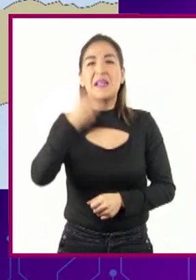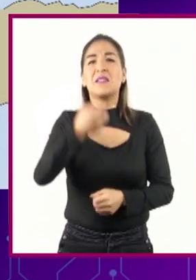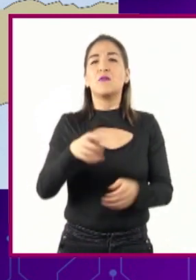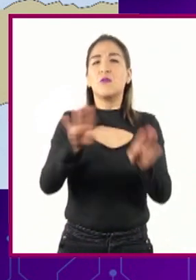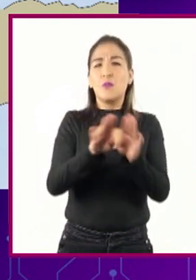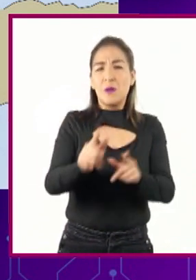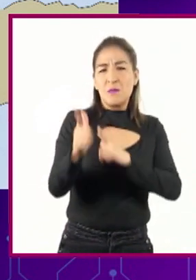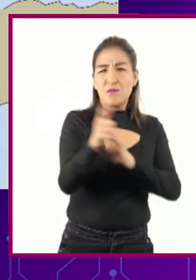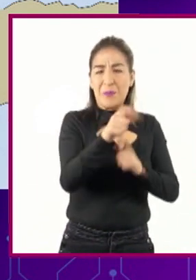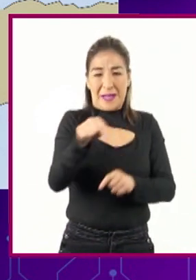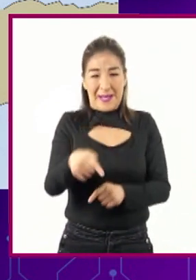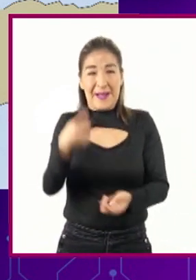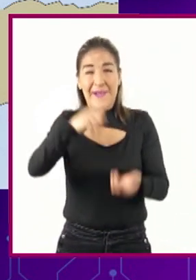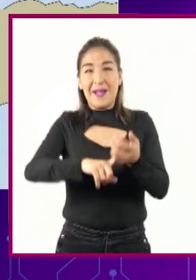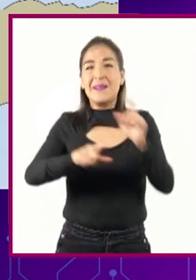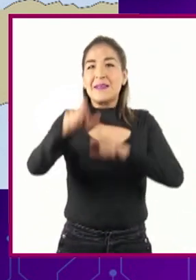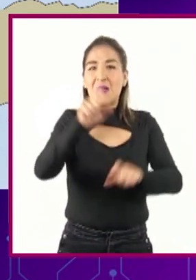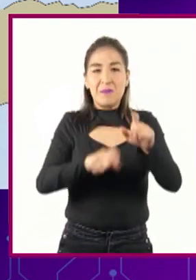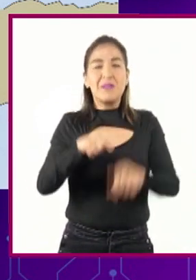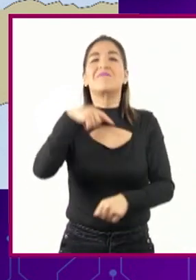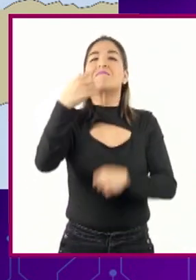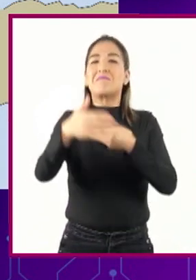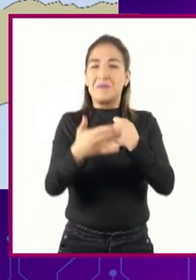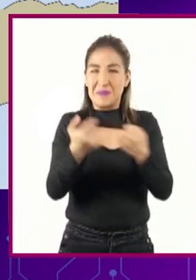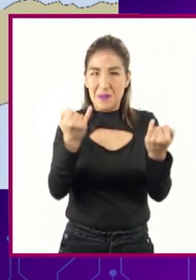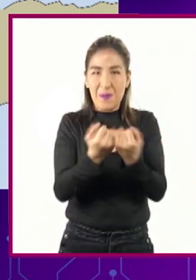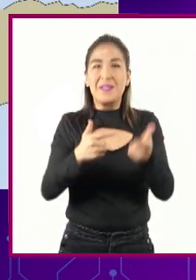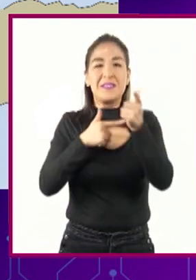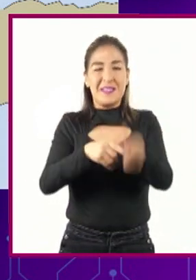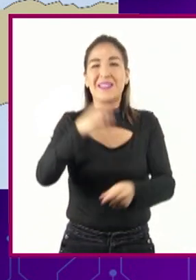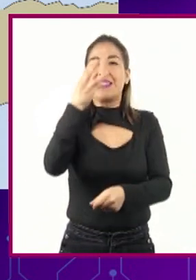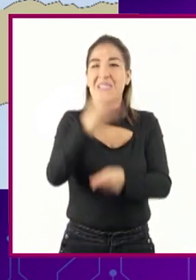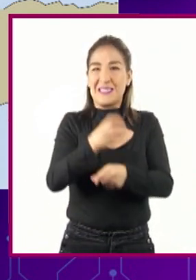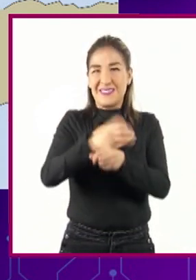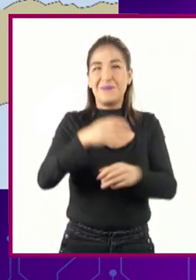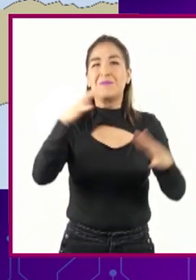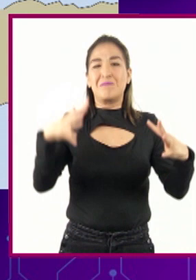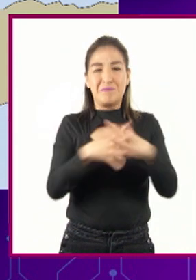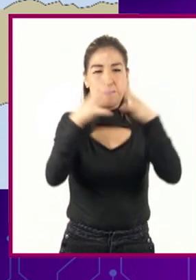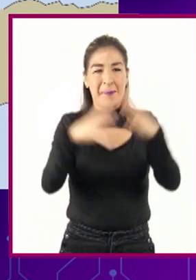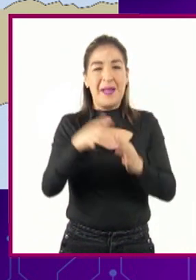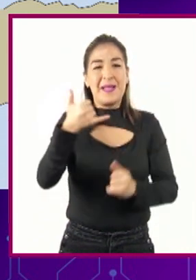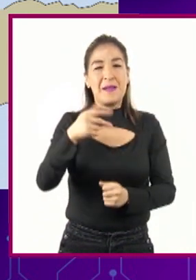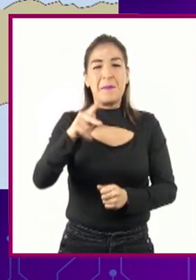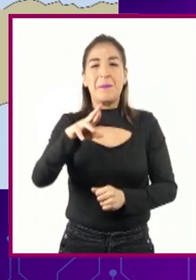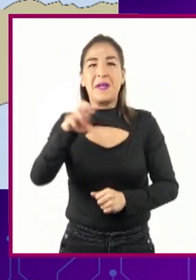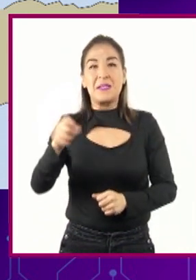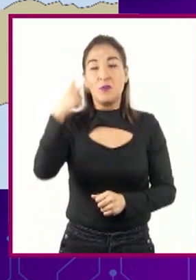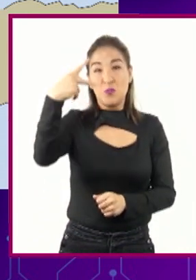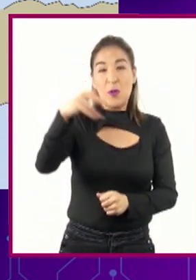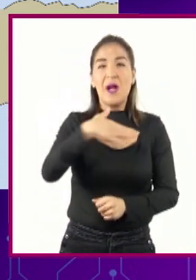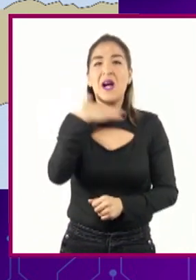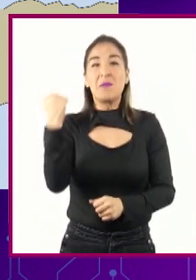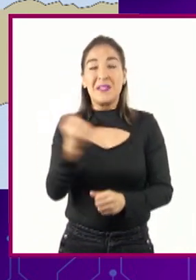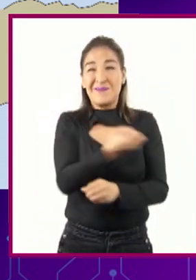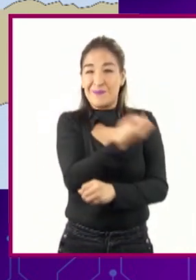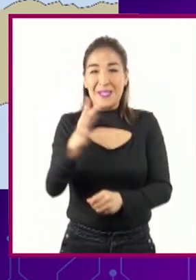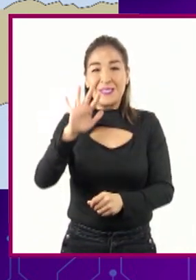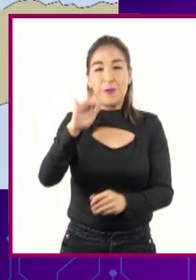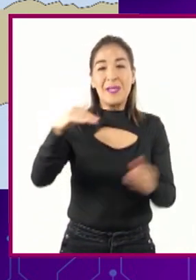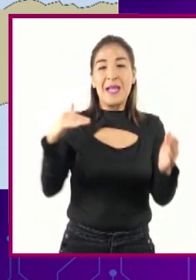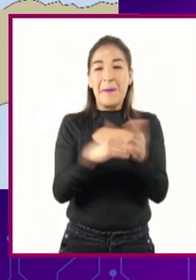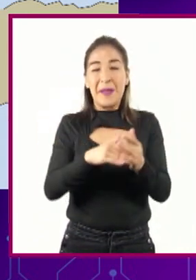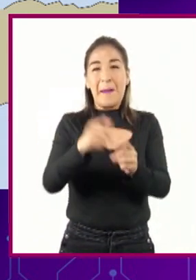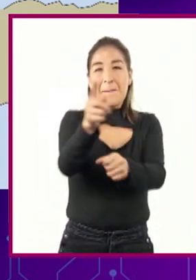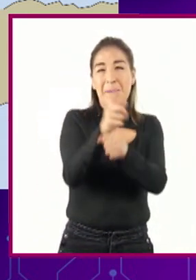armas químicas continuó durante la tercera batalla de Ypres. Los alemanes utilizaron unos 50.000 proyectiles cargados